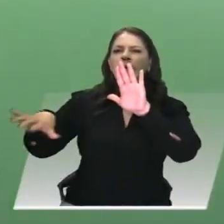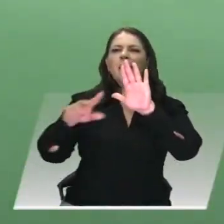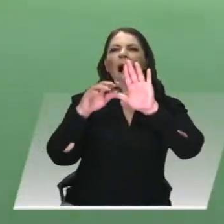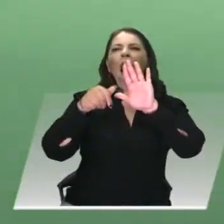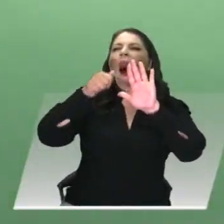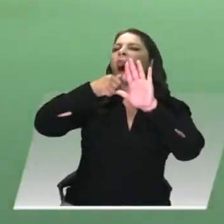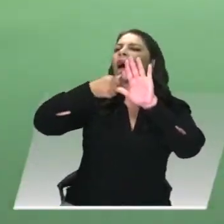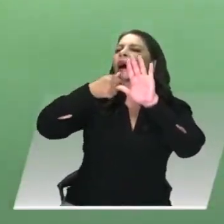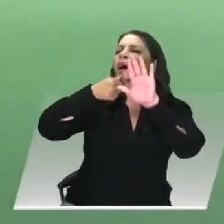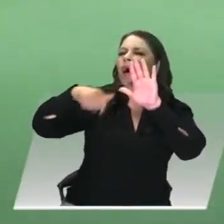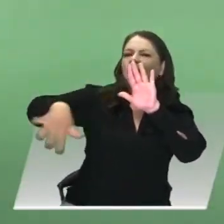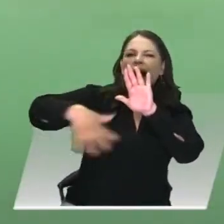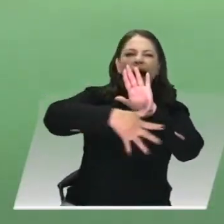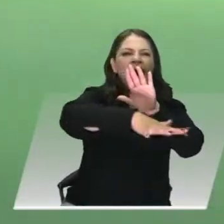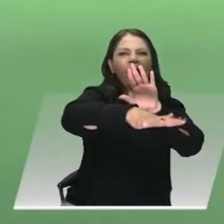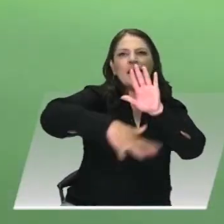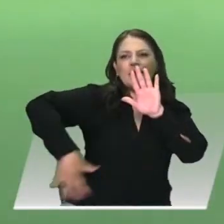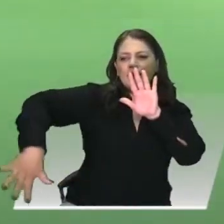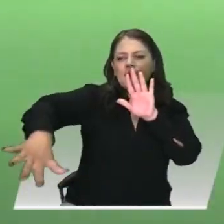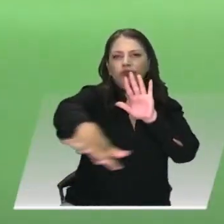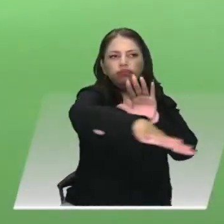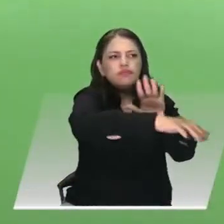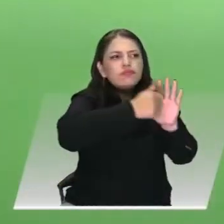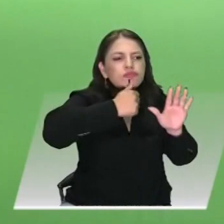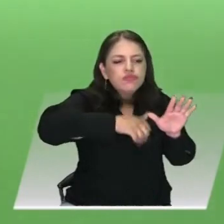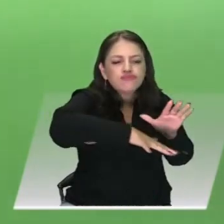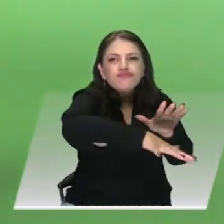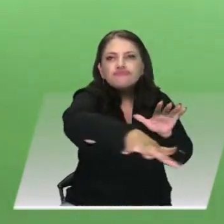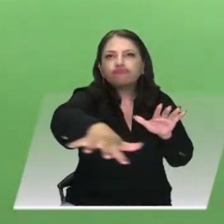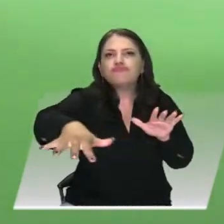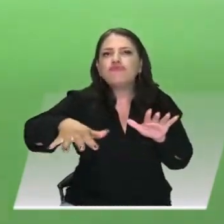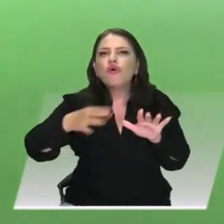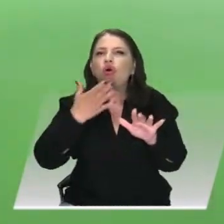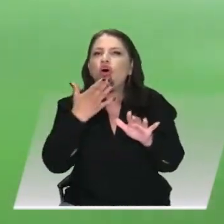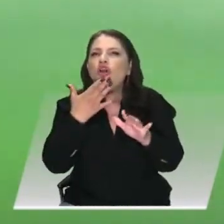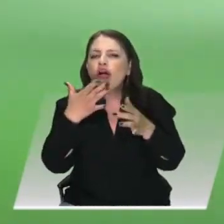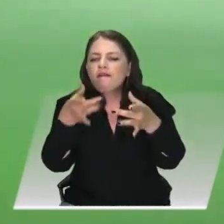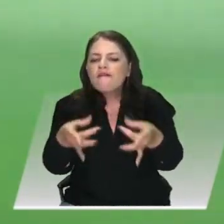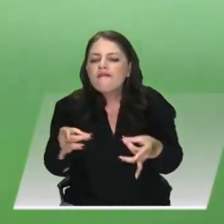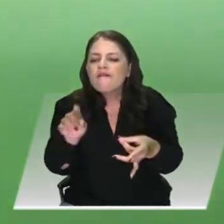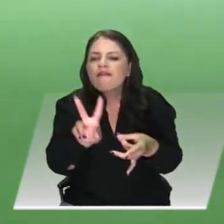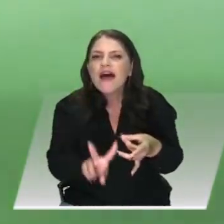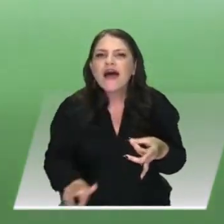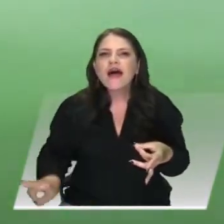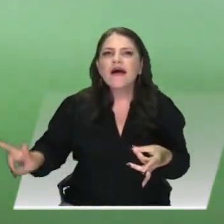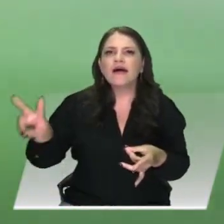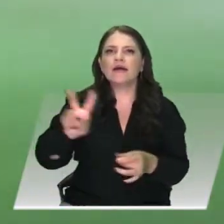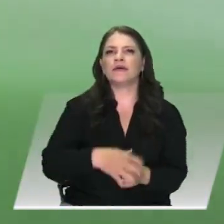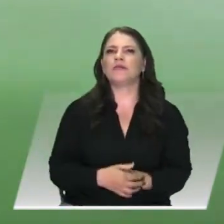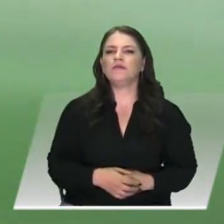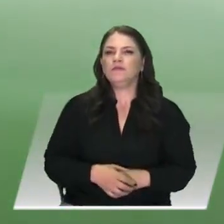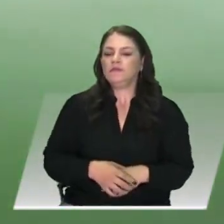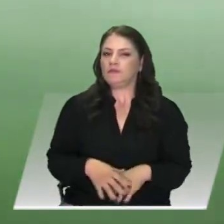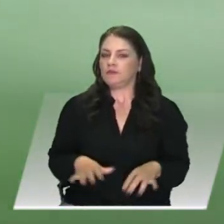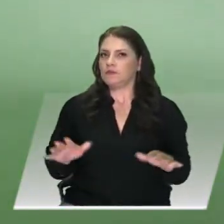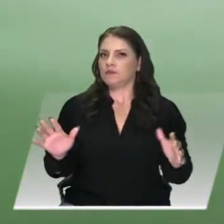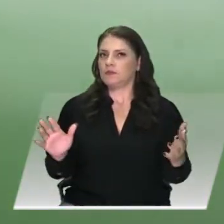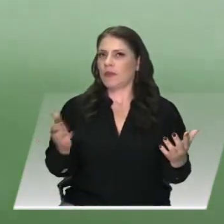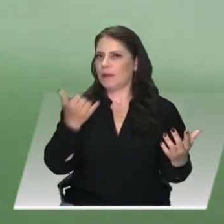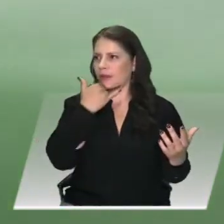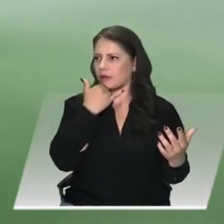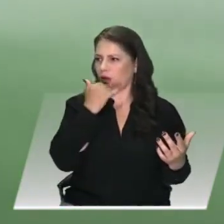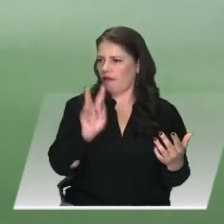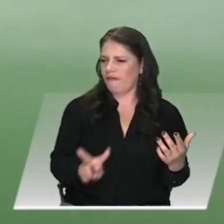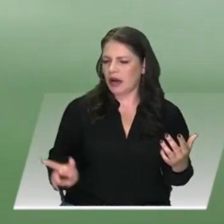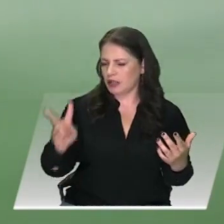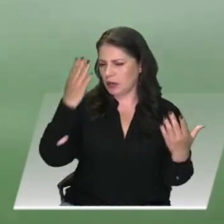el agua del Gran canal de Venecia cerca del puente de Rialto se tiñó este domingo de verde fluorescente sin Que de momento se conozca el